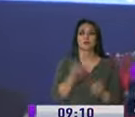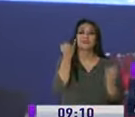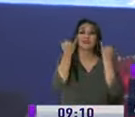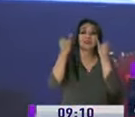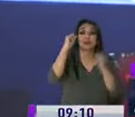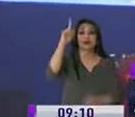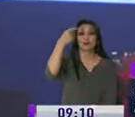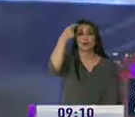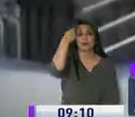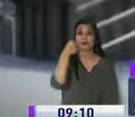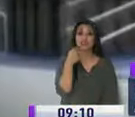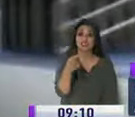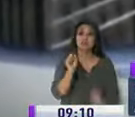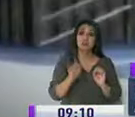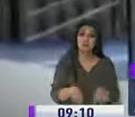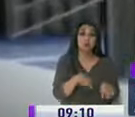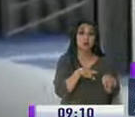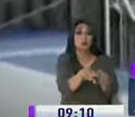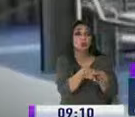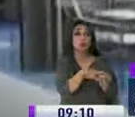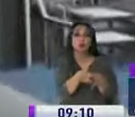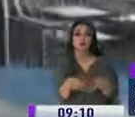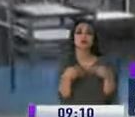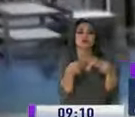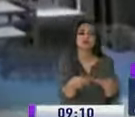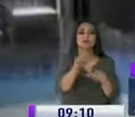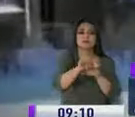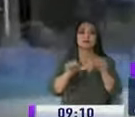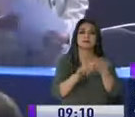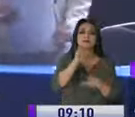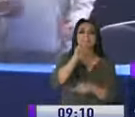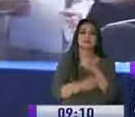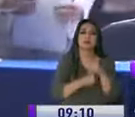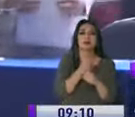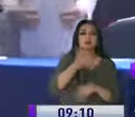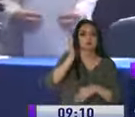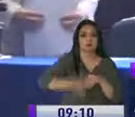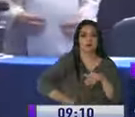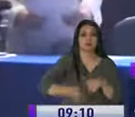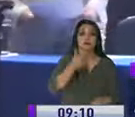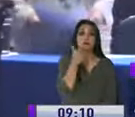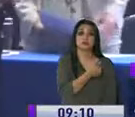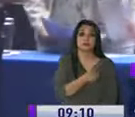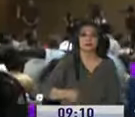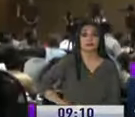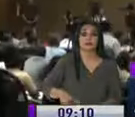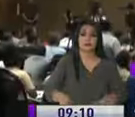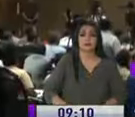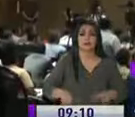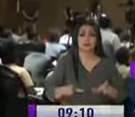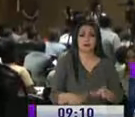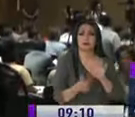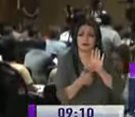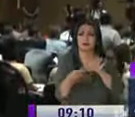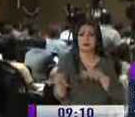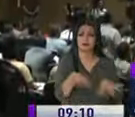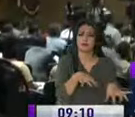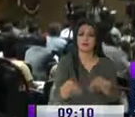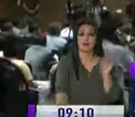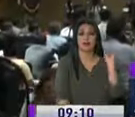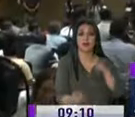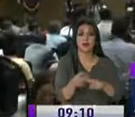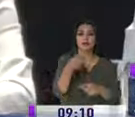gubernamental prevé licitar el proyecto bajo la modalidad concesión a 20 años plazo. El presidente de la República, Lenín Moreno, presidió la actividad que se extenderá